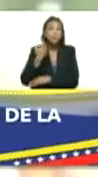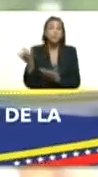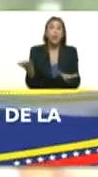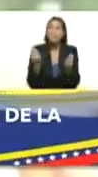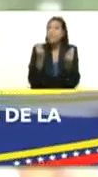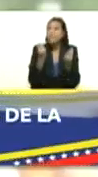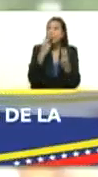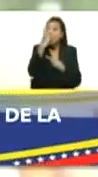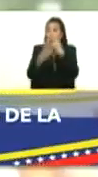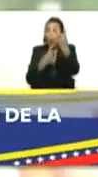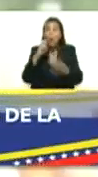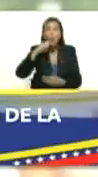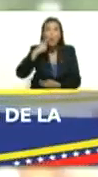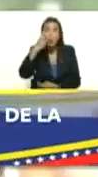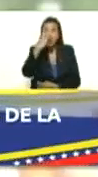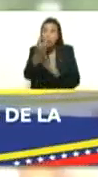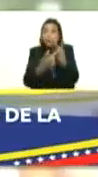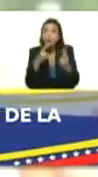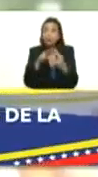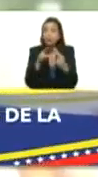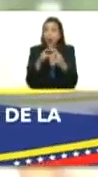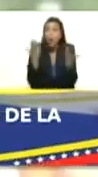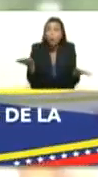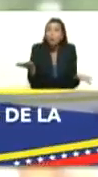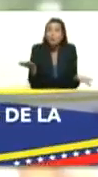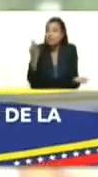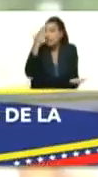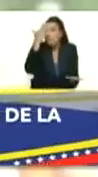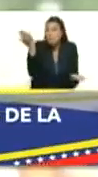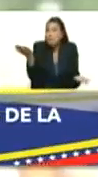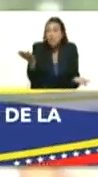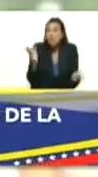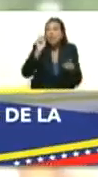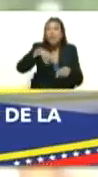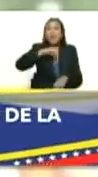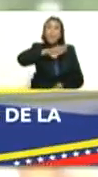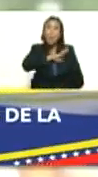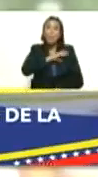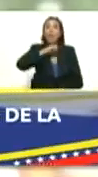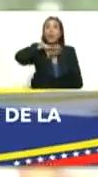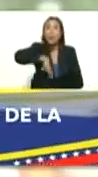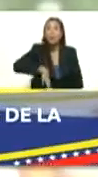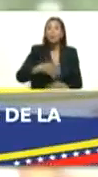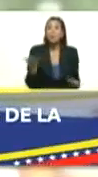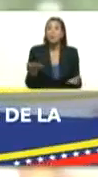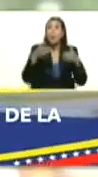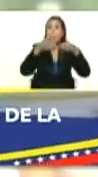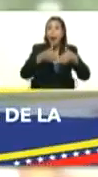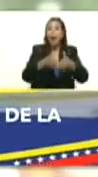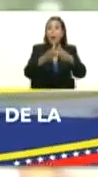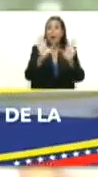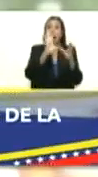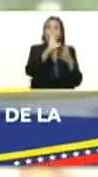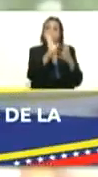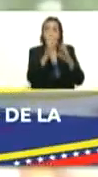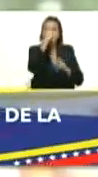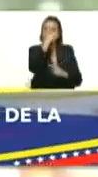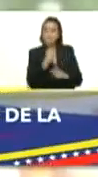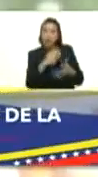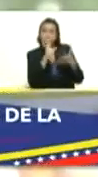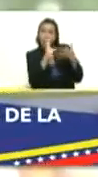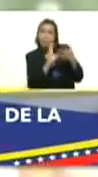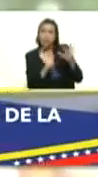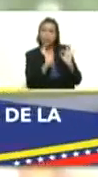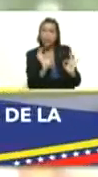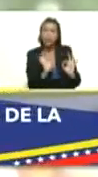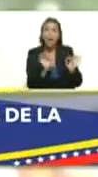tantos rusos a conocer este barco. Más de 100 años, ¿no? Recorriendo los mares. Es un barco que tiene una característica. Era un